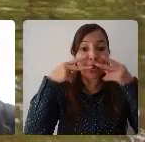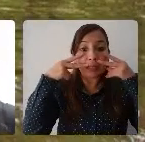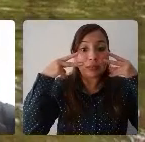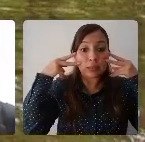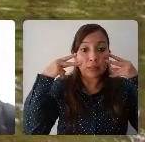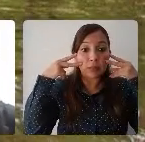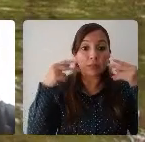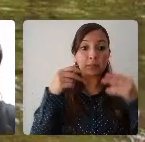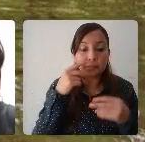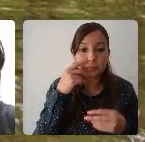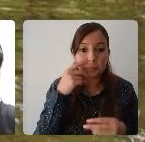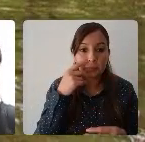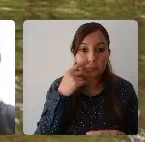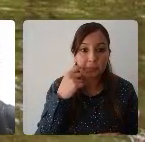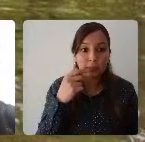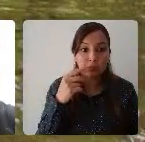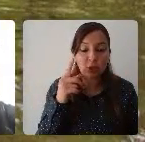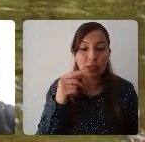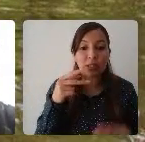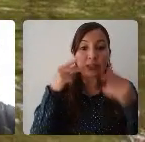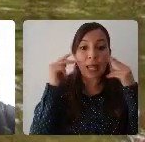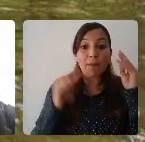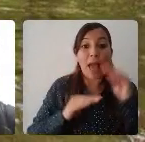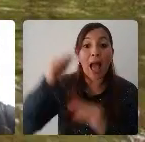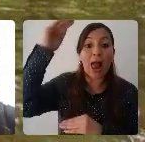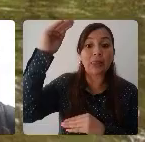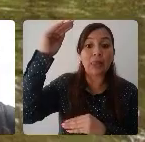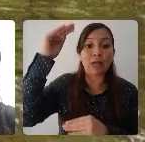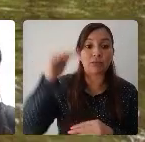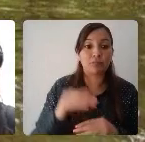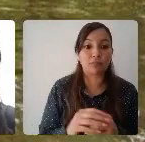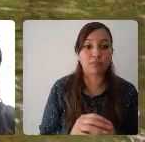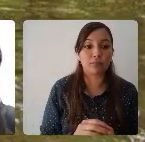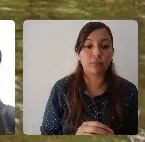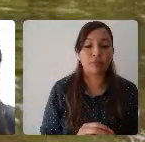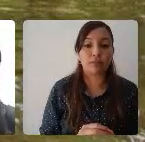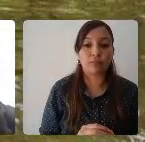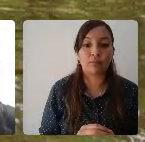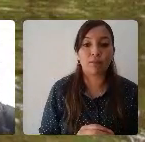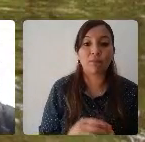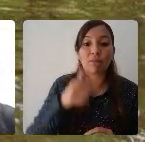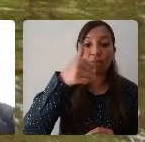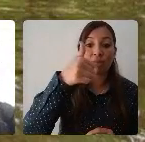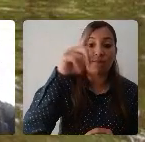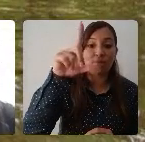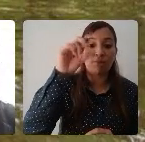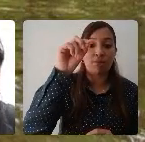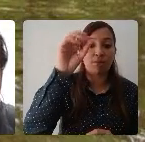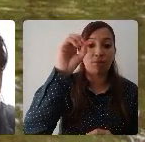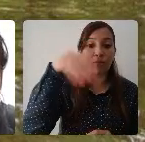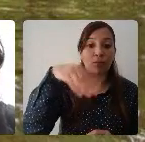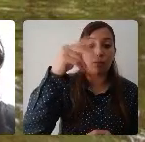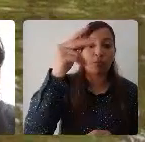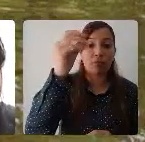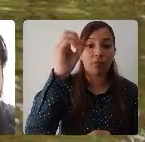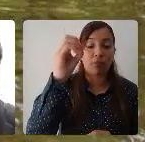al nororiente nuevamente, pero no a la selva baja, sino a la selva alta. Estamos hablando del destino Alto Mayo. Estamos hablando de uno de los emprendimientos